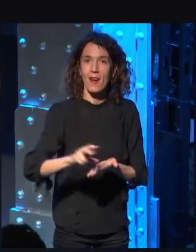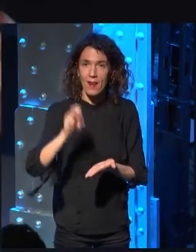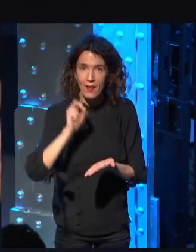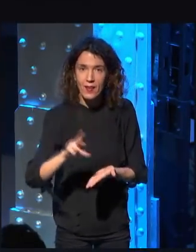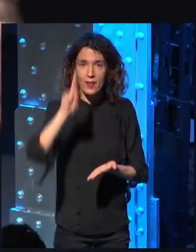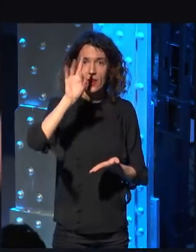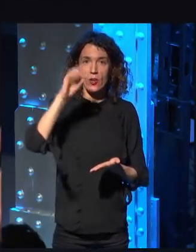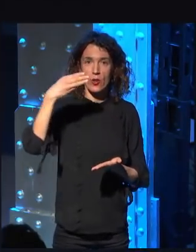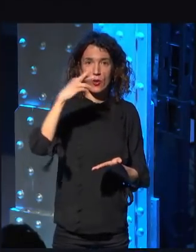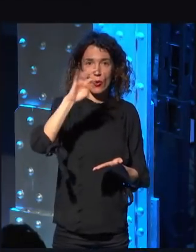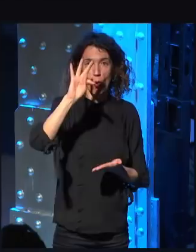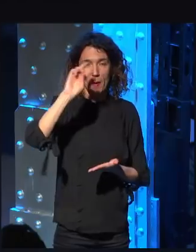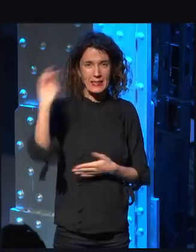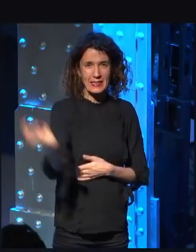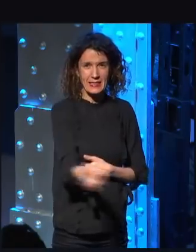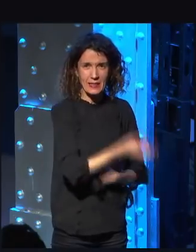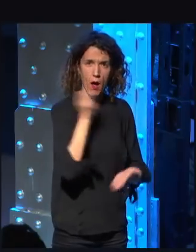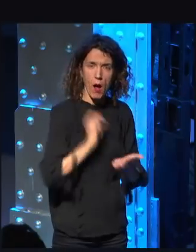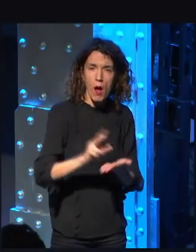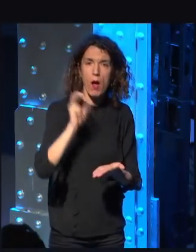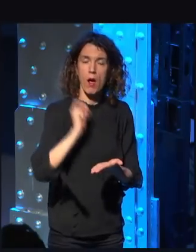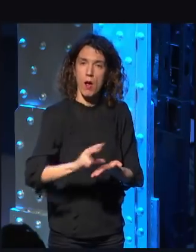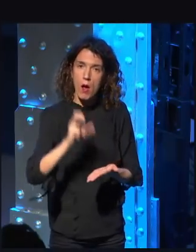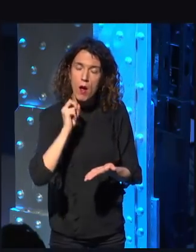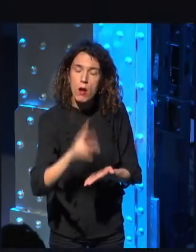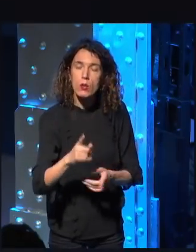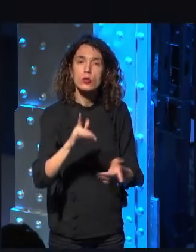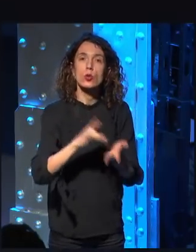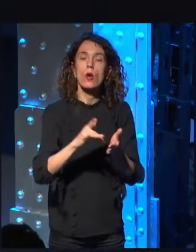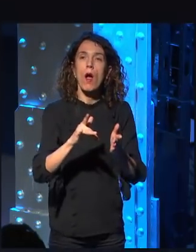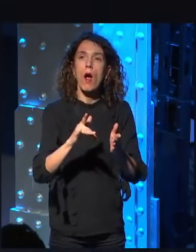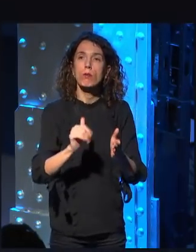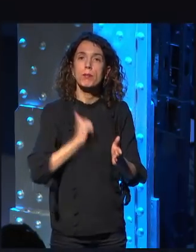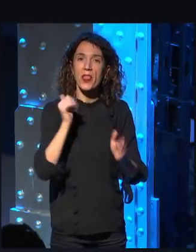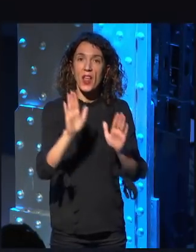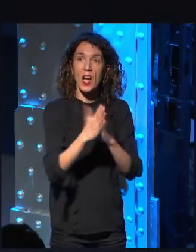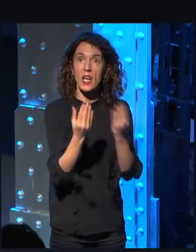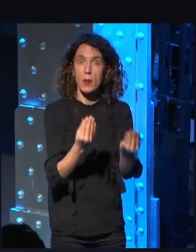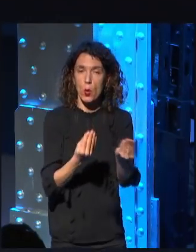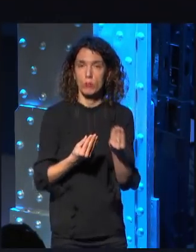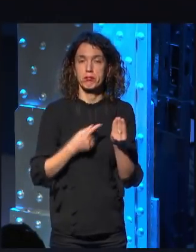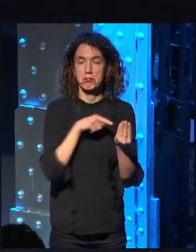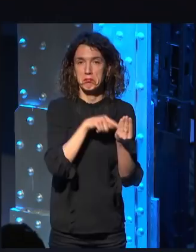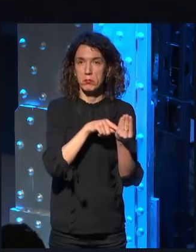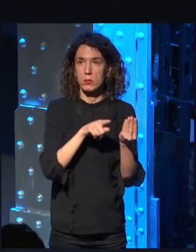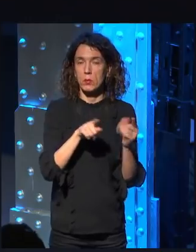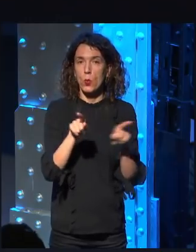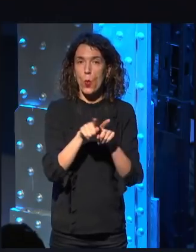Walser y tantos otros que lo han hecho. Y me llegó un libro de